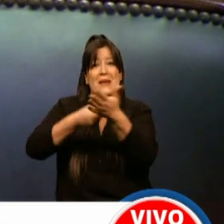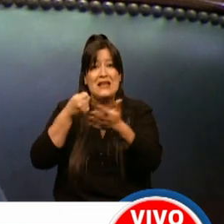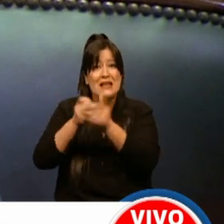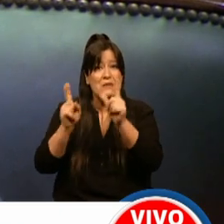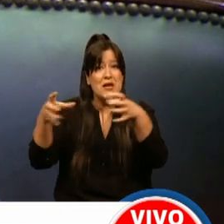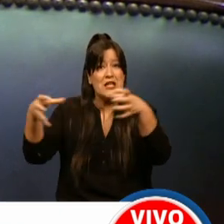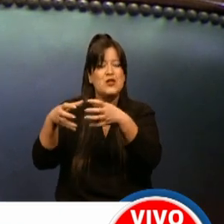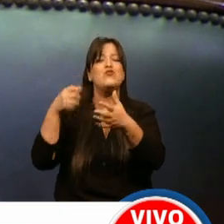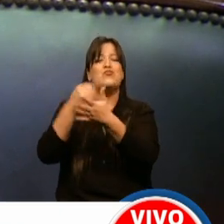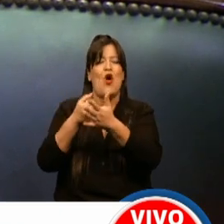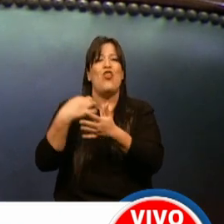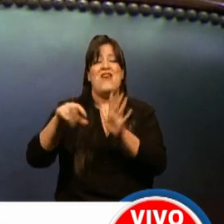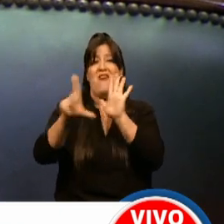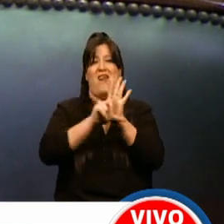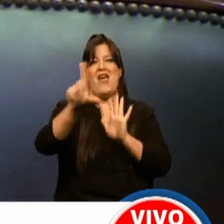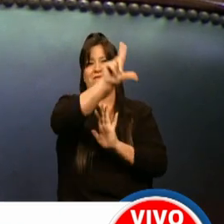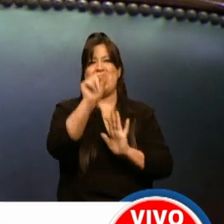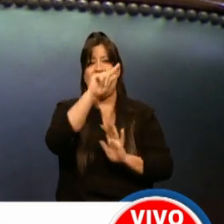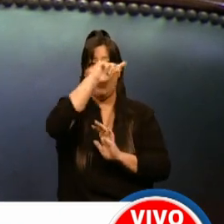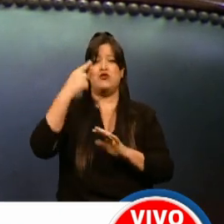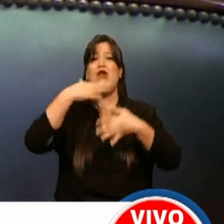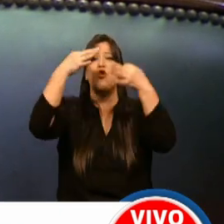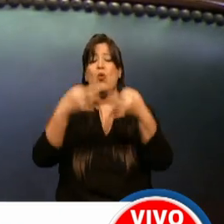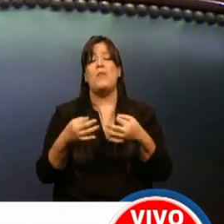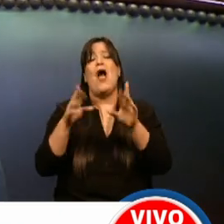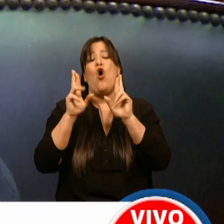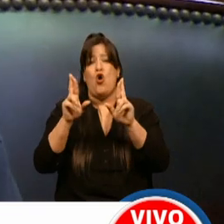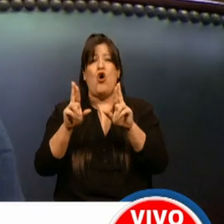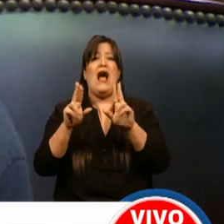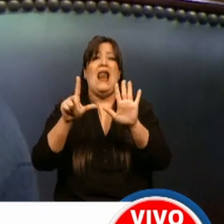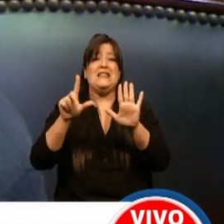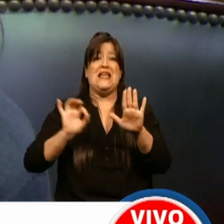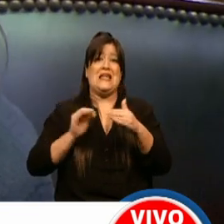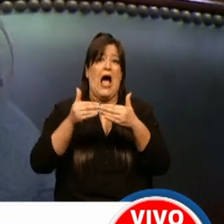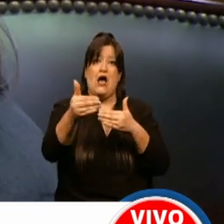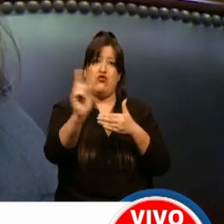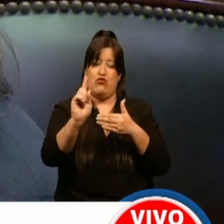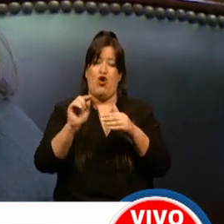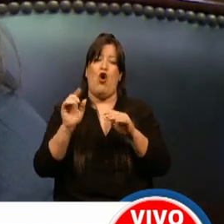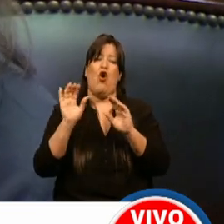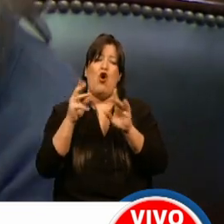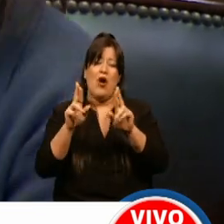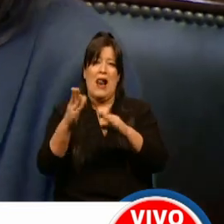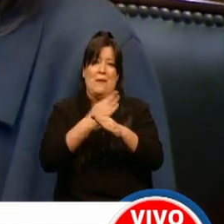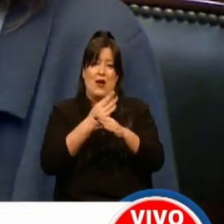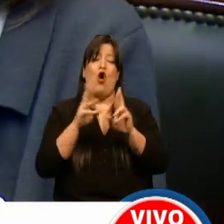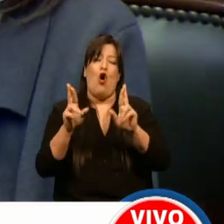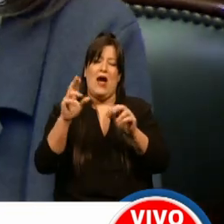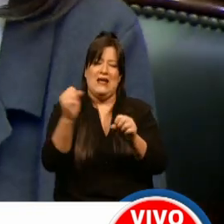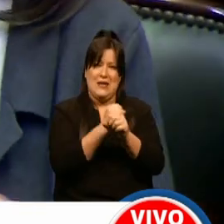de hacer nacionalizar y cumplir la ley en mucho menos de siete años bueno esperemos que se apruebe gracias